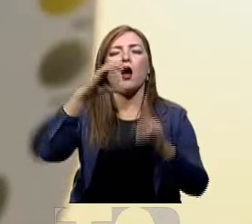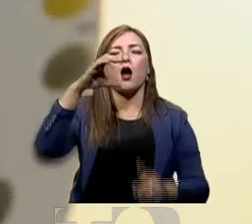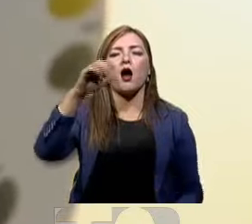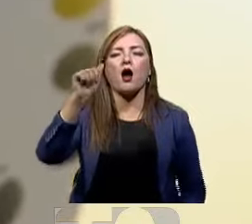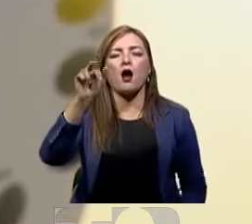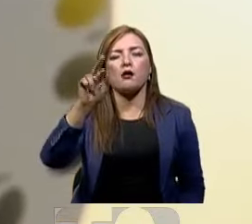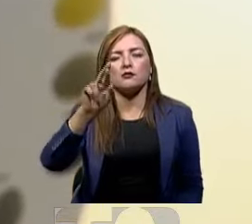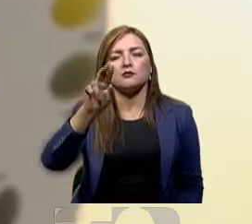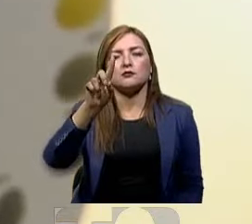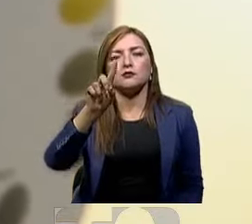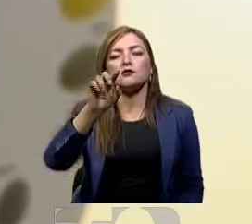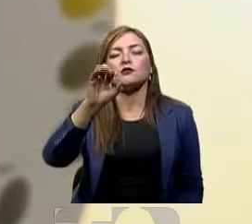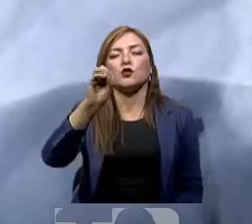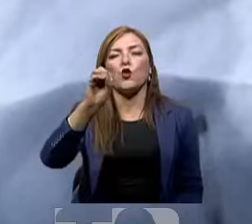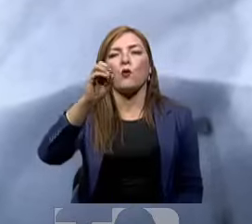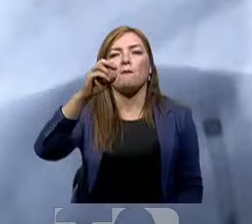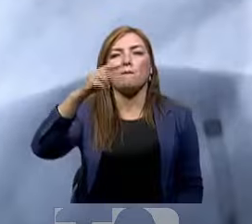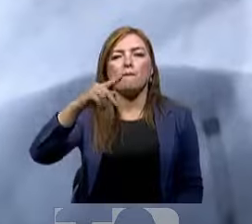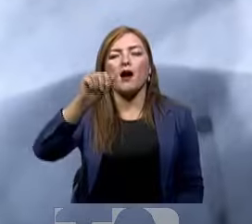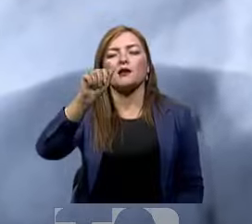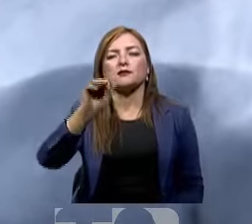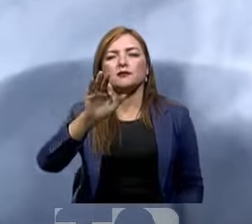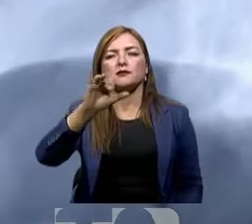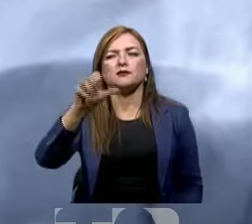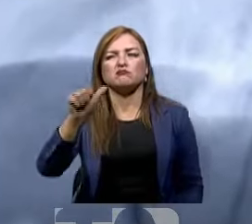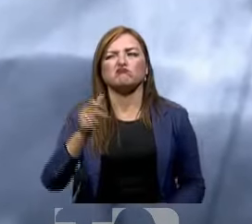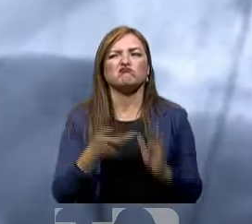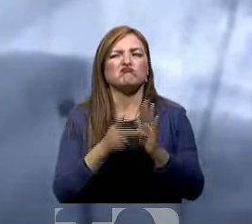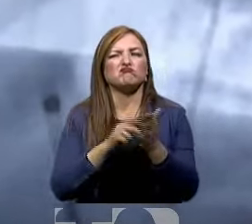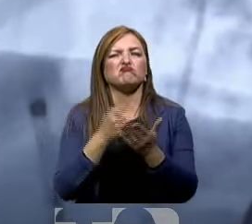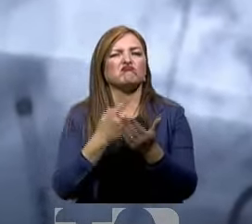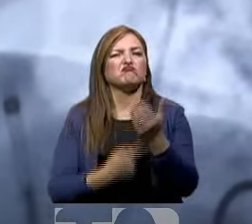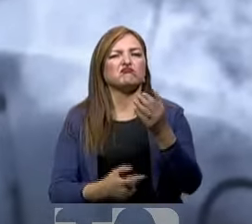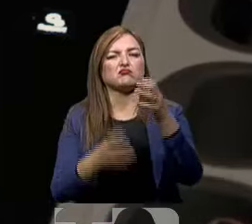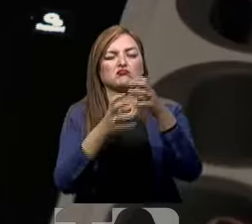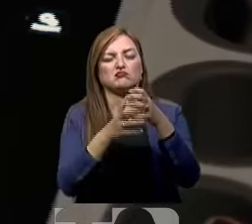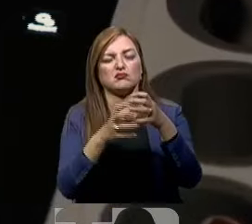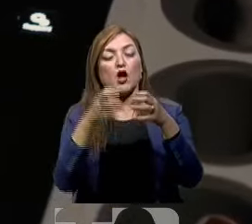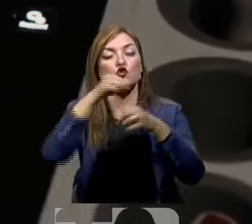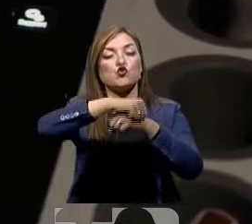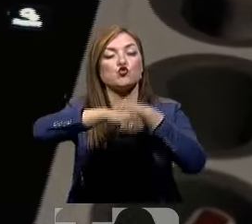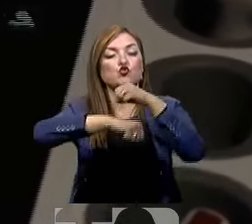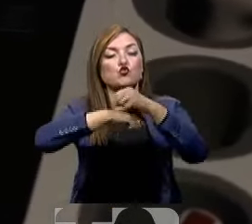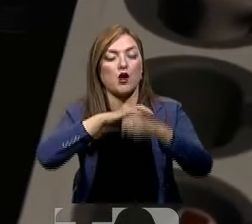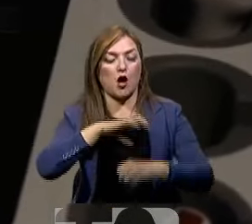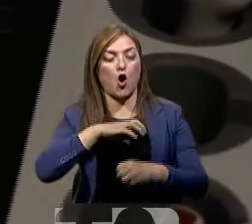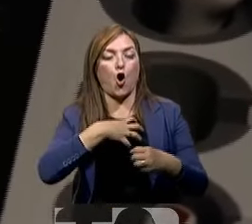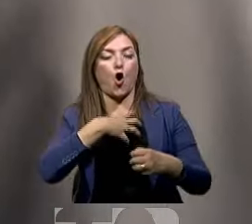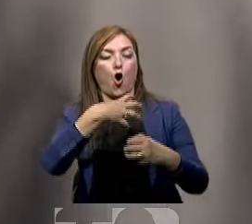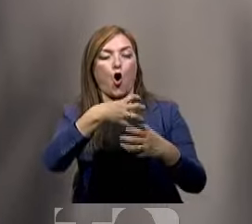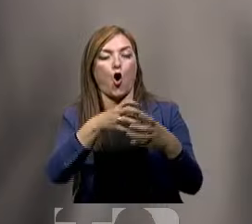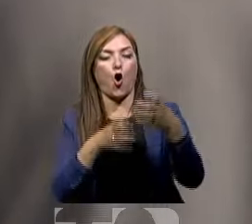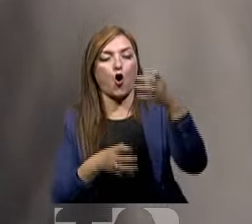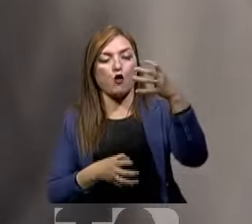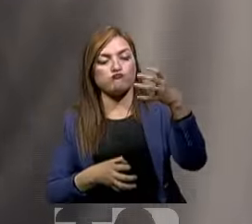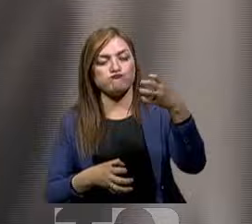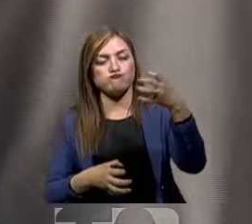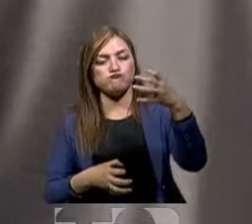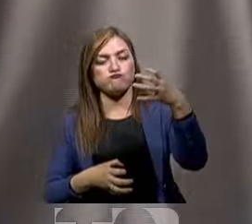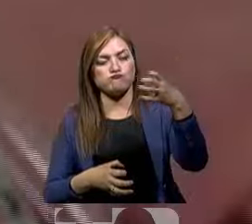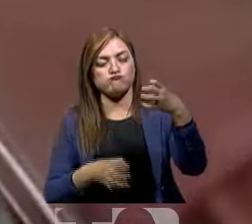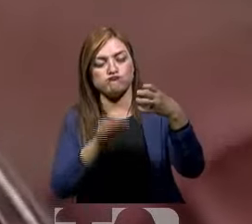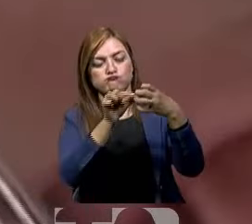para una variedad de afecciones que involucran la estructura del corazón y su funcionamiento, mientras que el término congénito quiere decir que